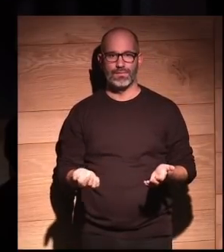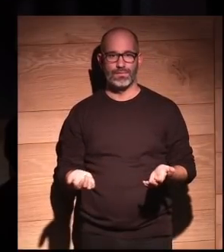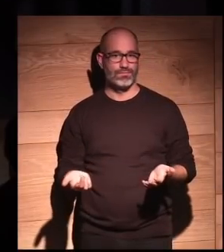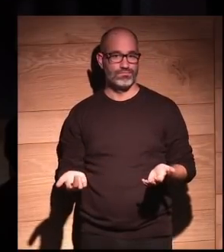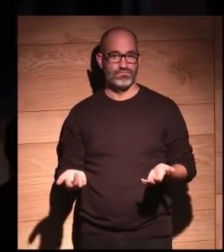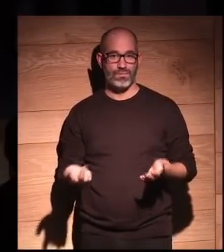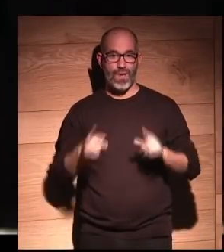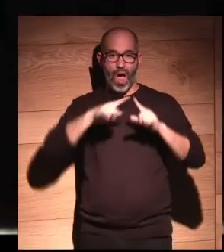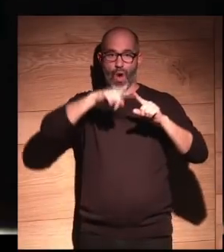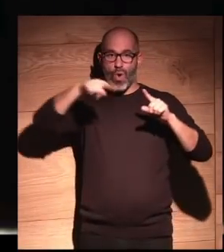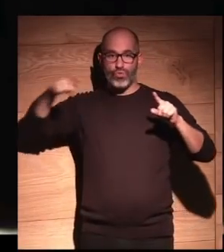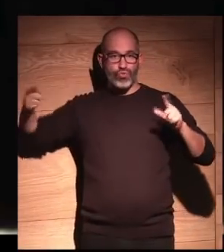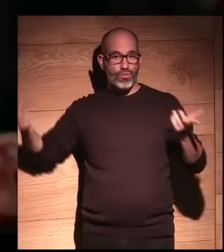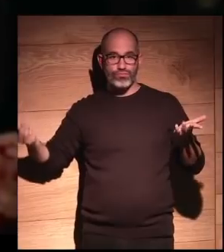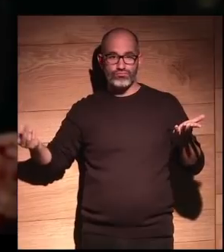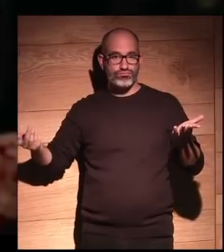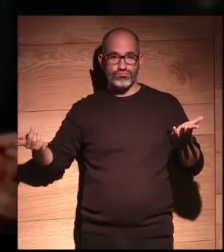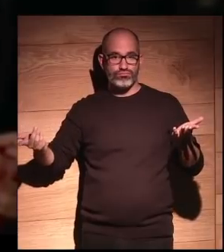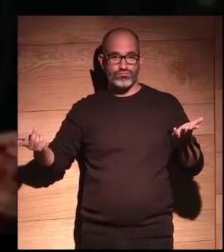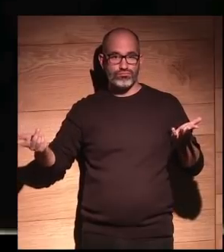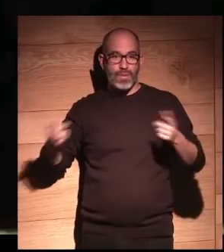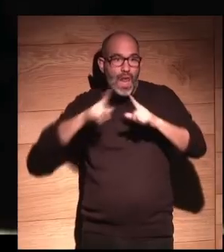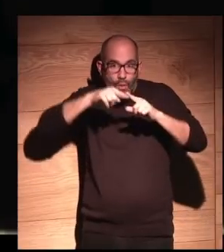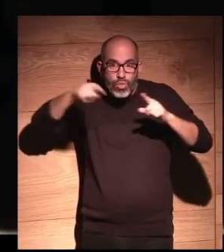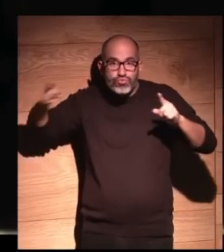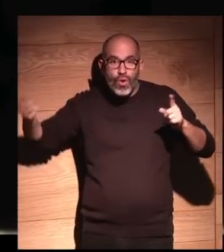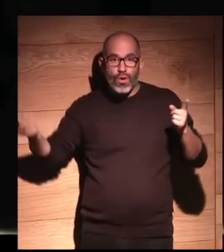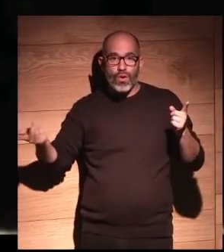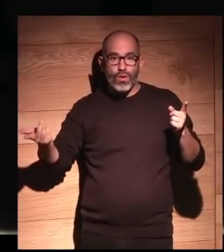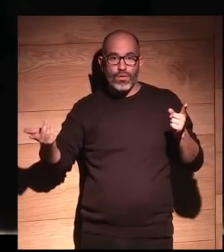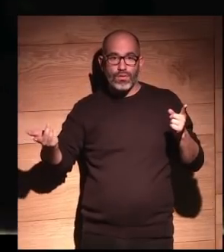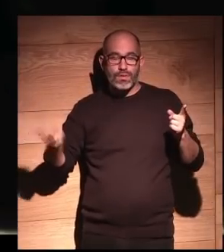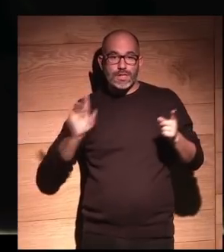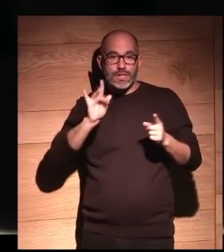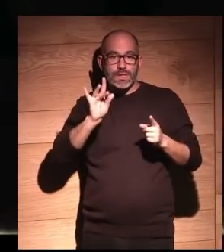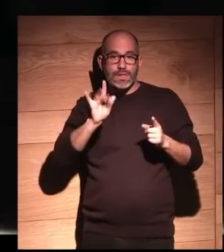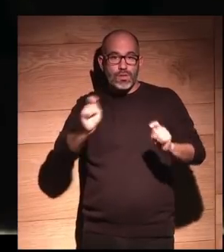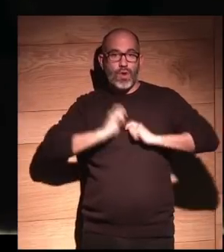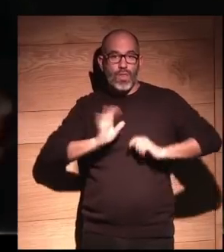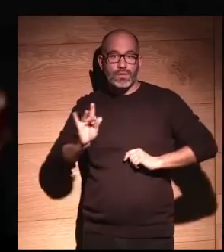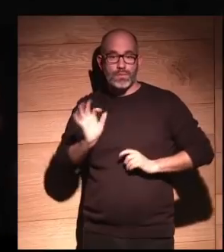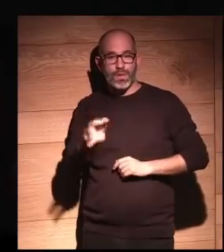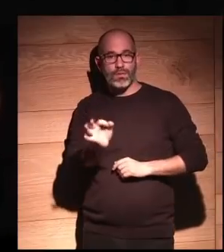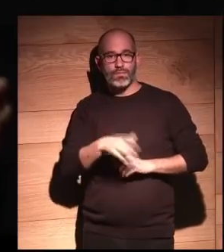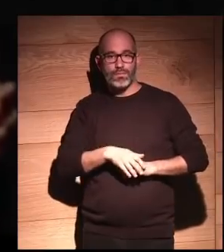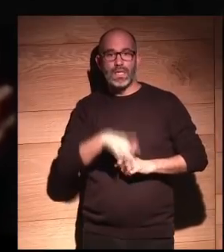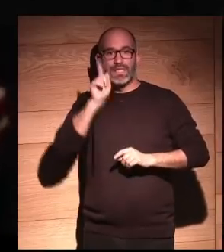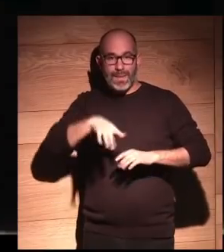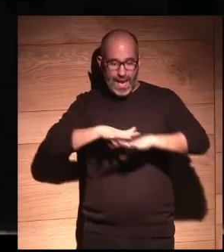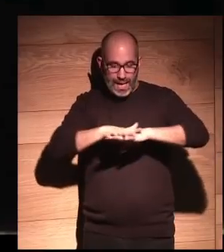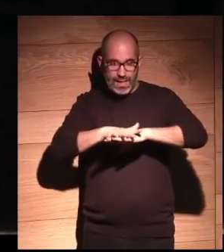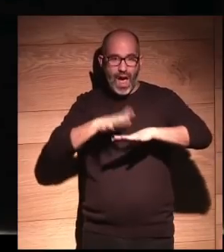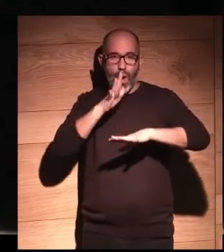El acueducto. ¿Qué? El acueducto. Ah, sí, sí, eso sí nos lo han dado, eso es cierto, sí. Y el